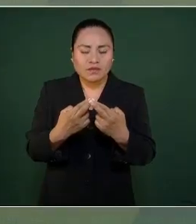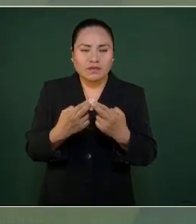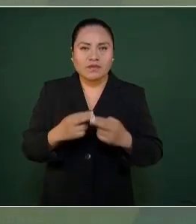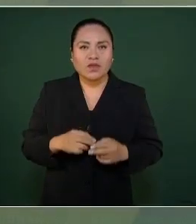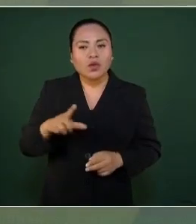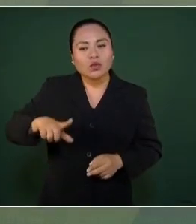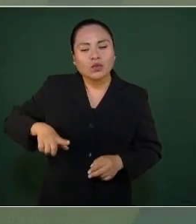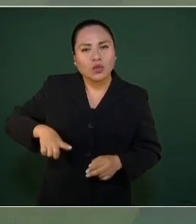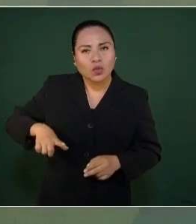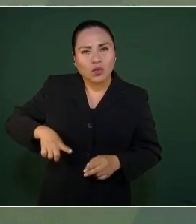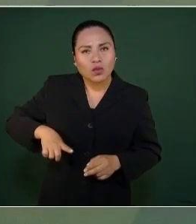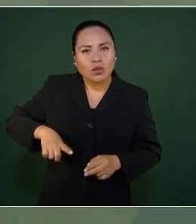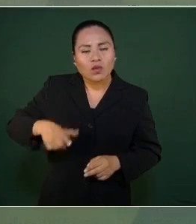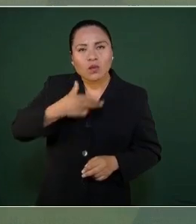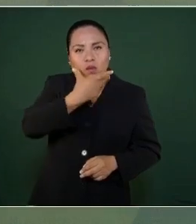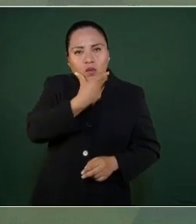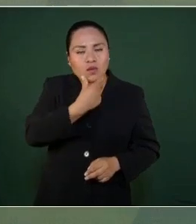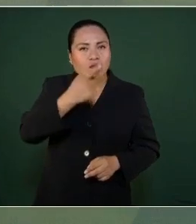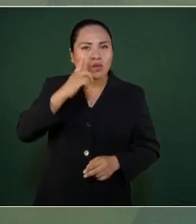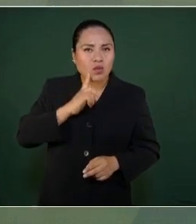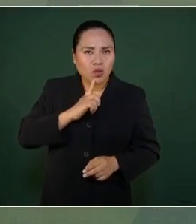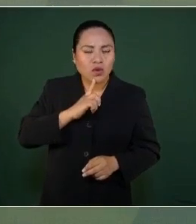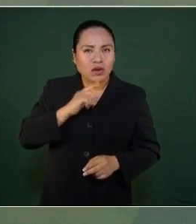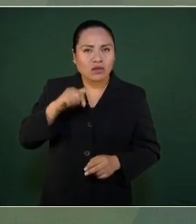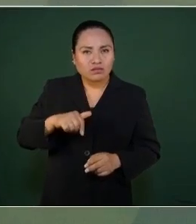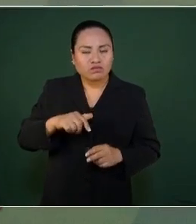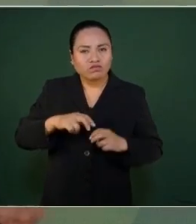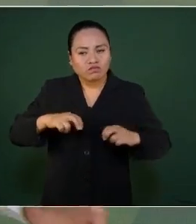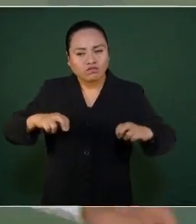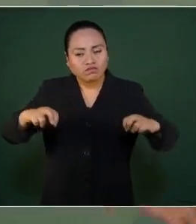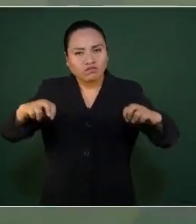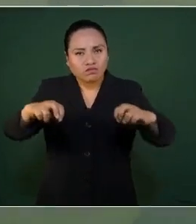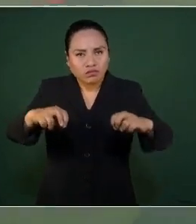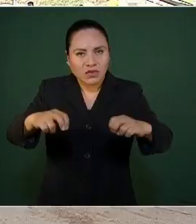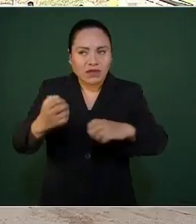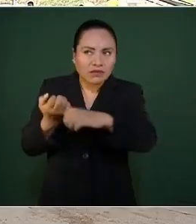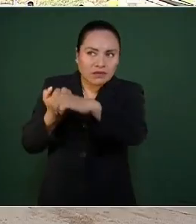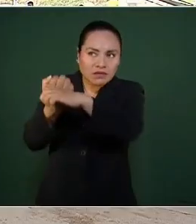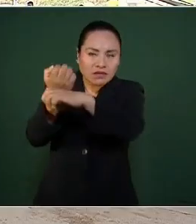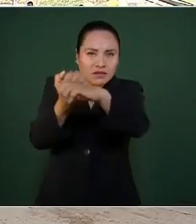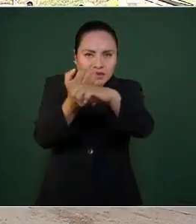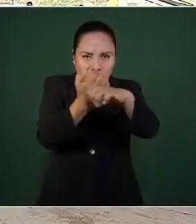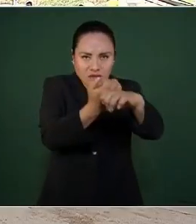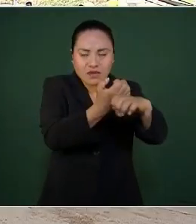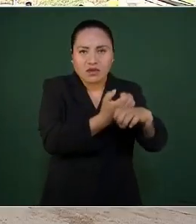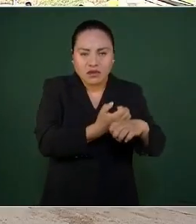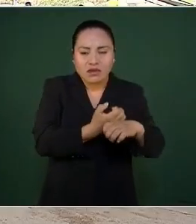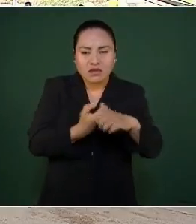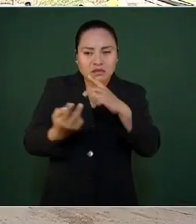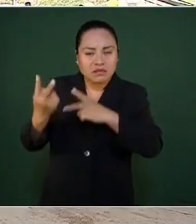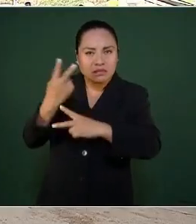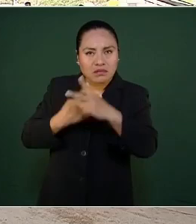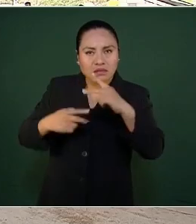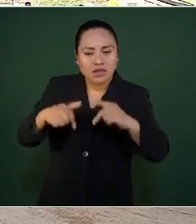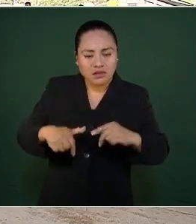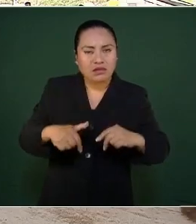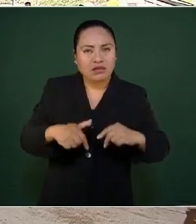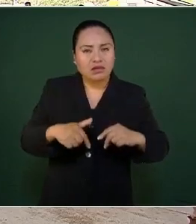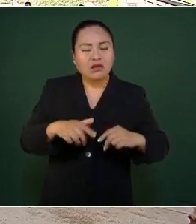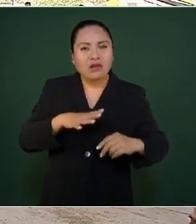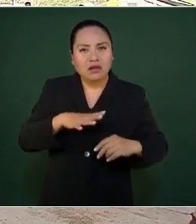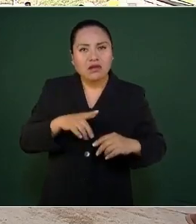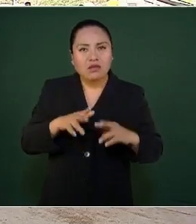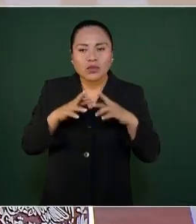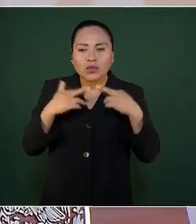de gobernadoras, gobernadores de estados que participan en